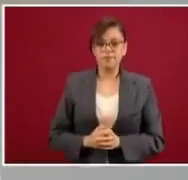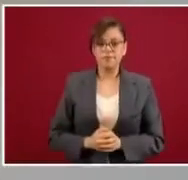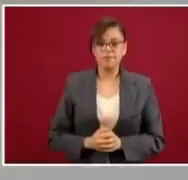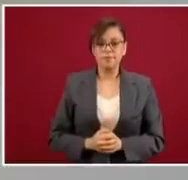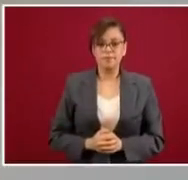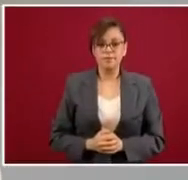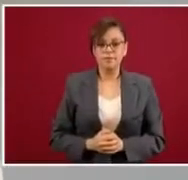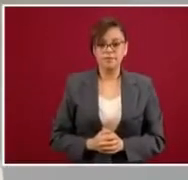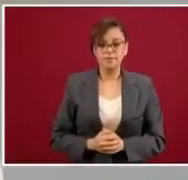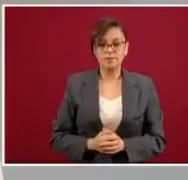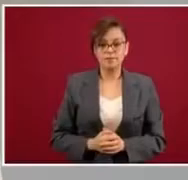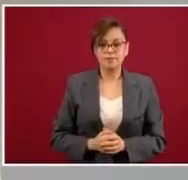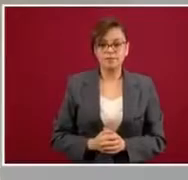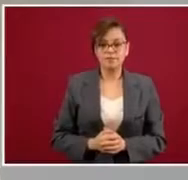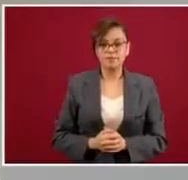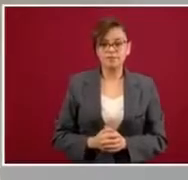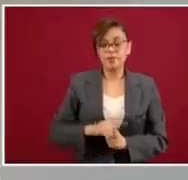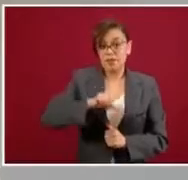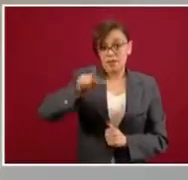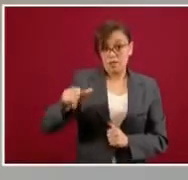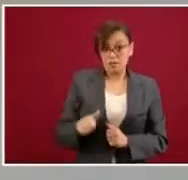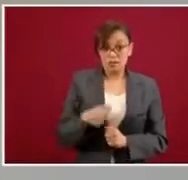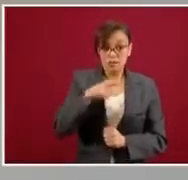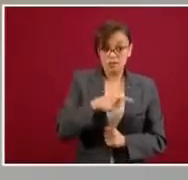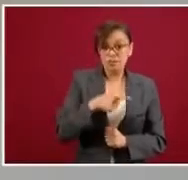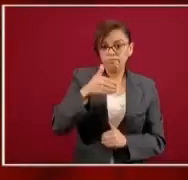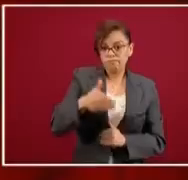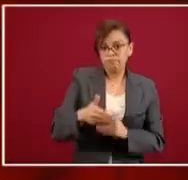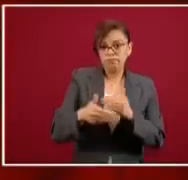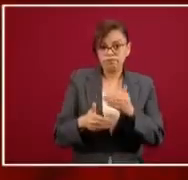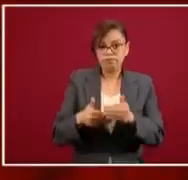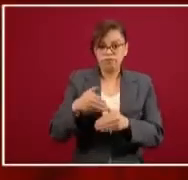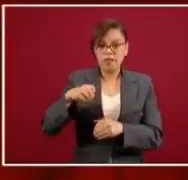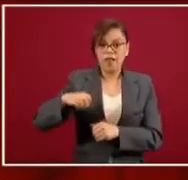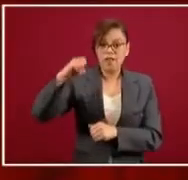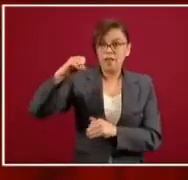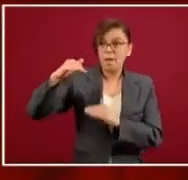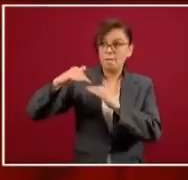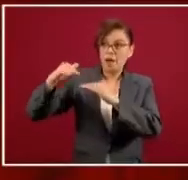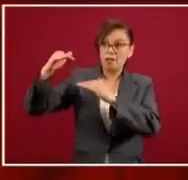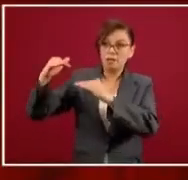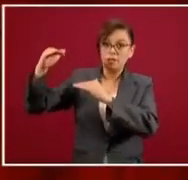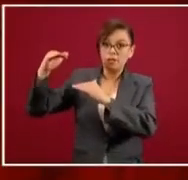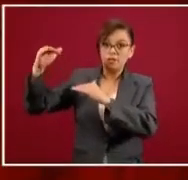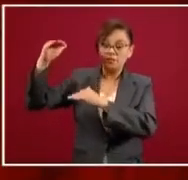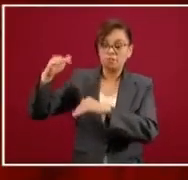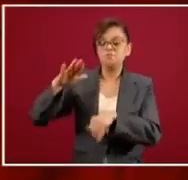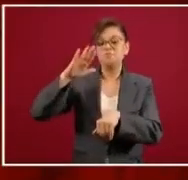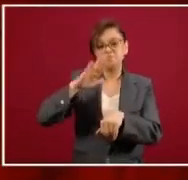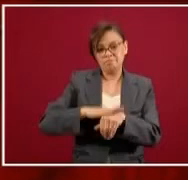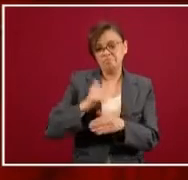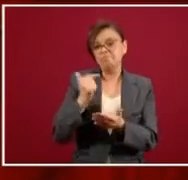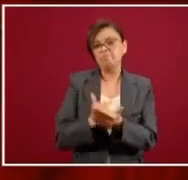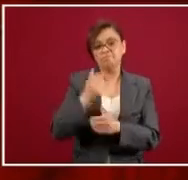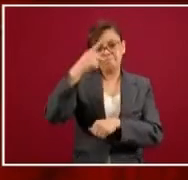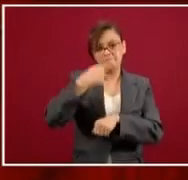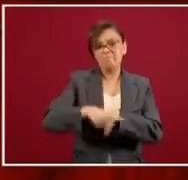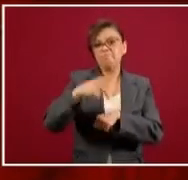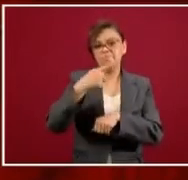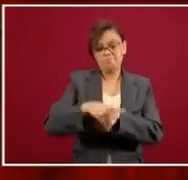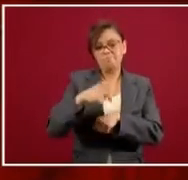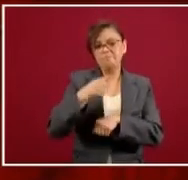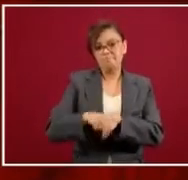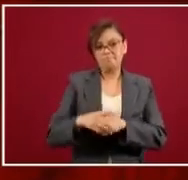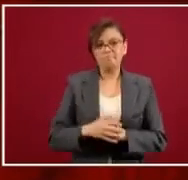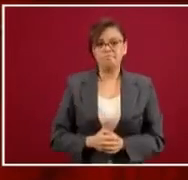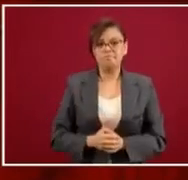punto referencial, pero cada vez, conforme aumenta la edad, aumenta también el peligro de complicaciones. Es decir, la persona